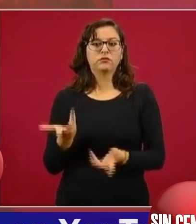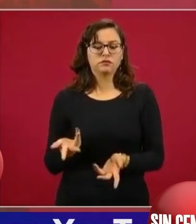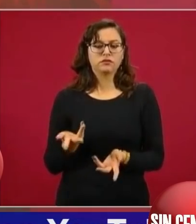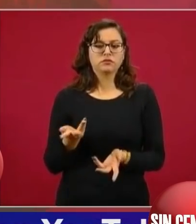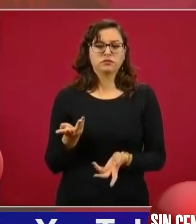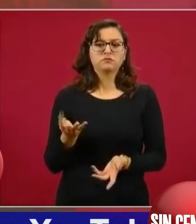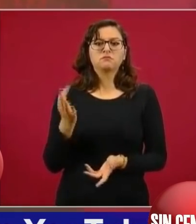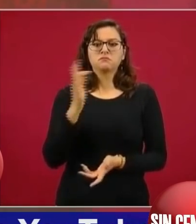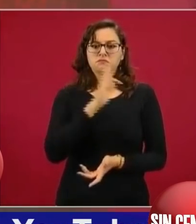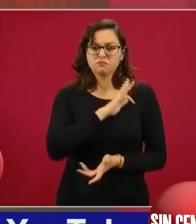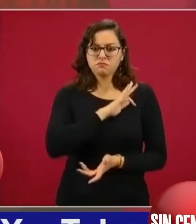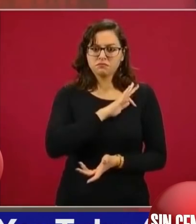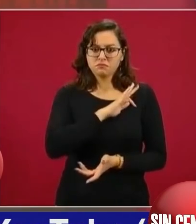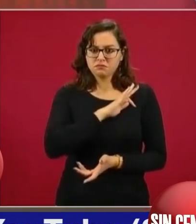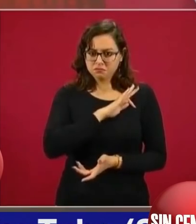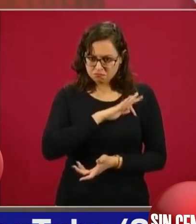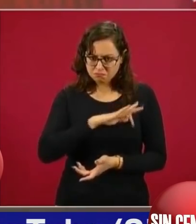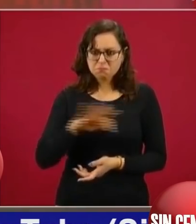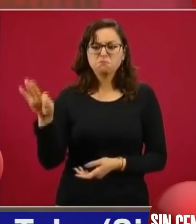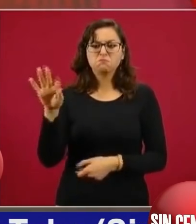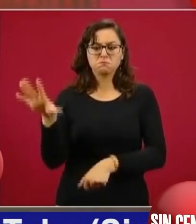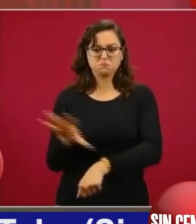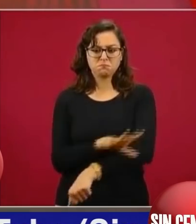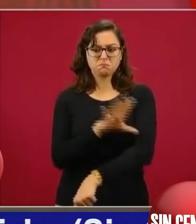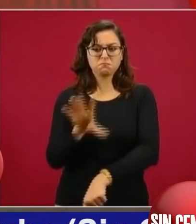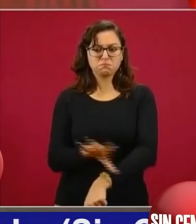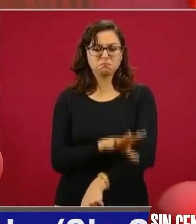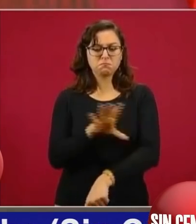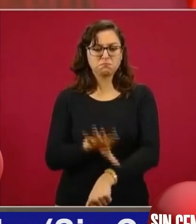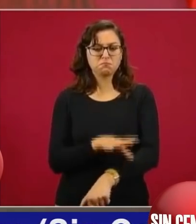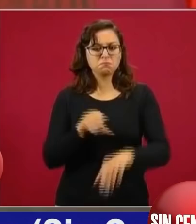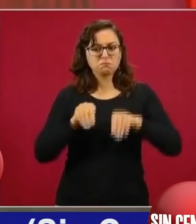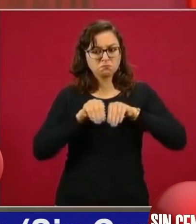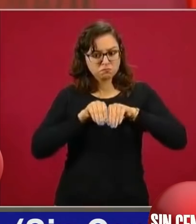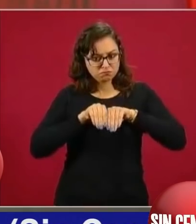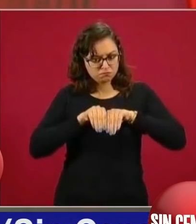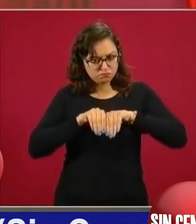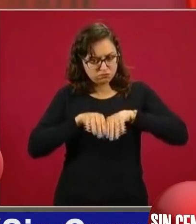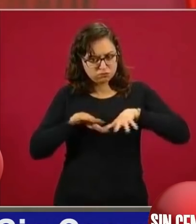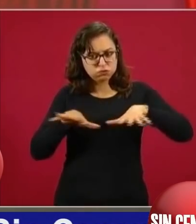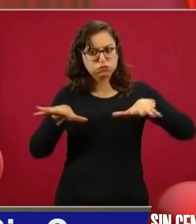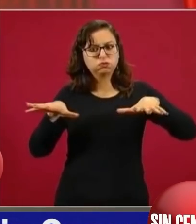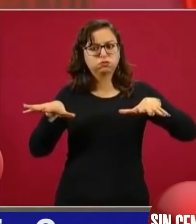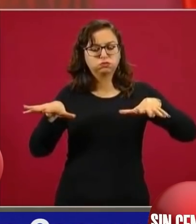subir la energía eléctrica y se les considere